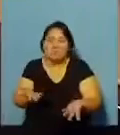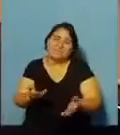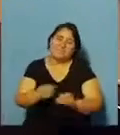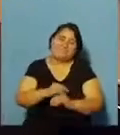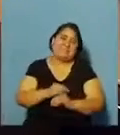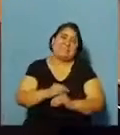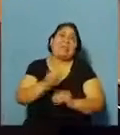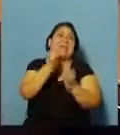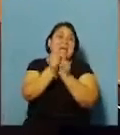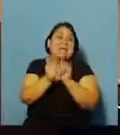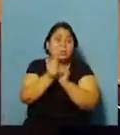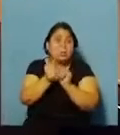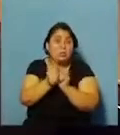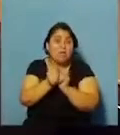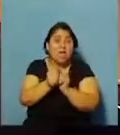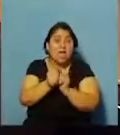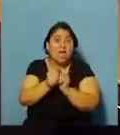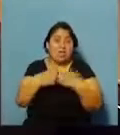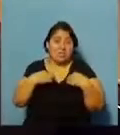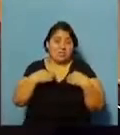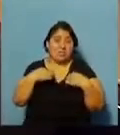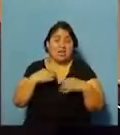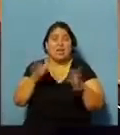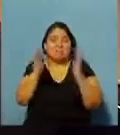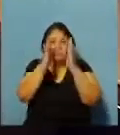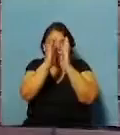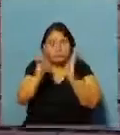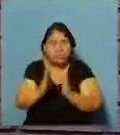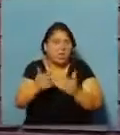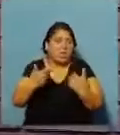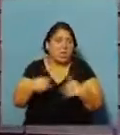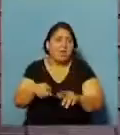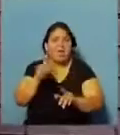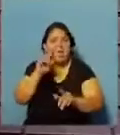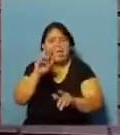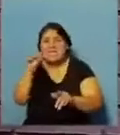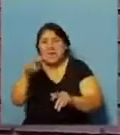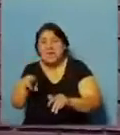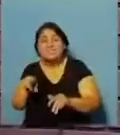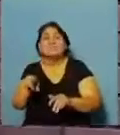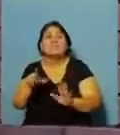textiles usan generalmente la nomenclatura de talle de las normas IRAM. Y las normas IRAM